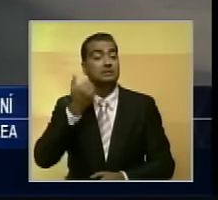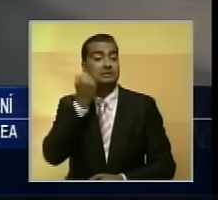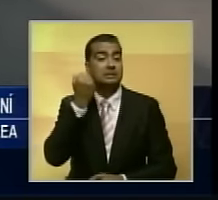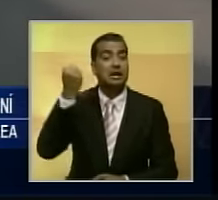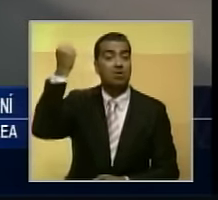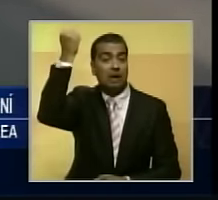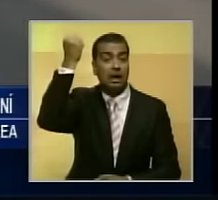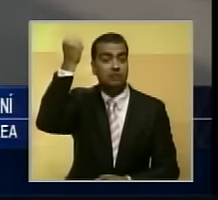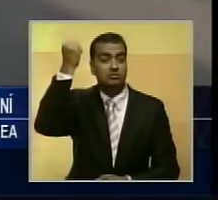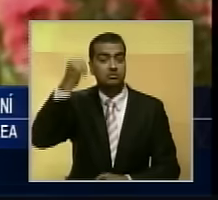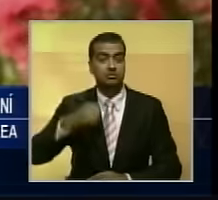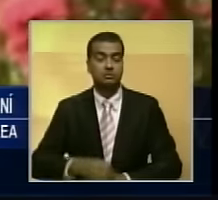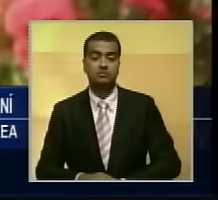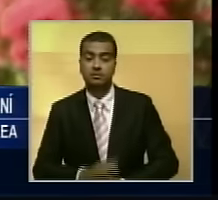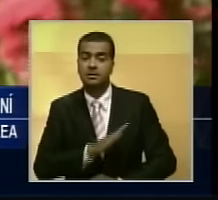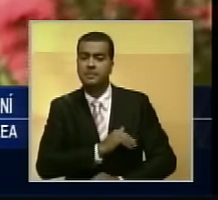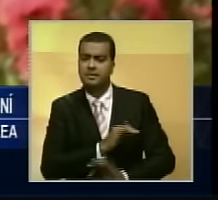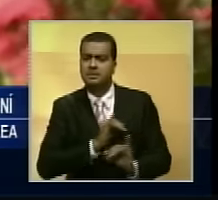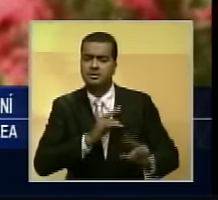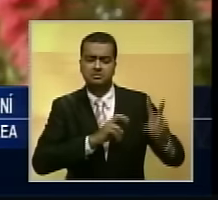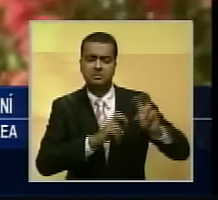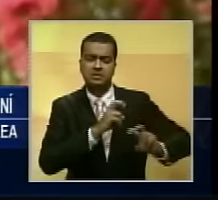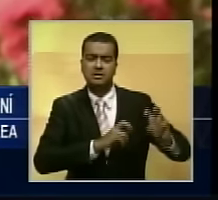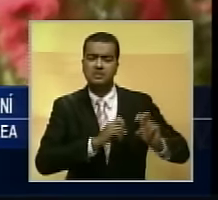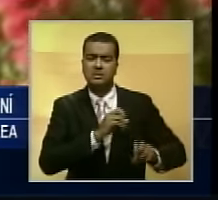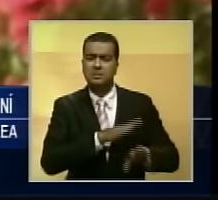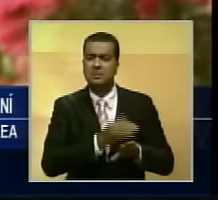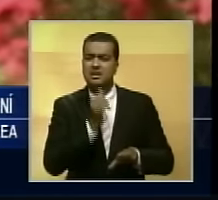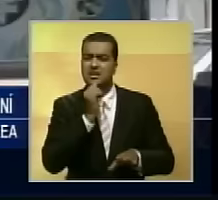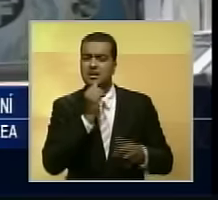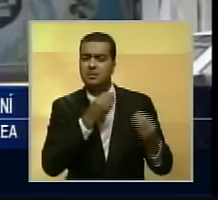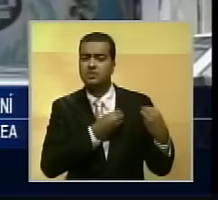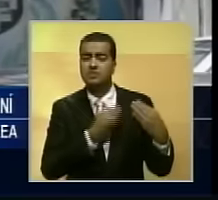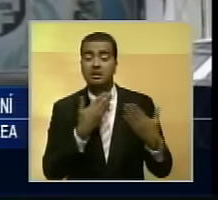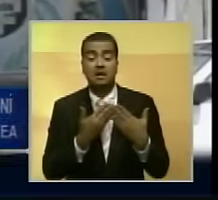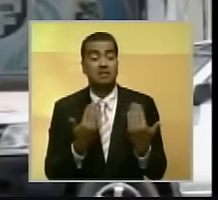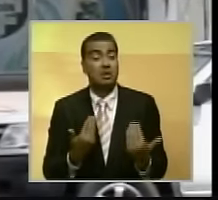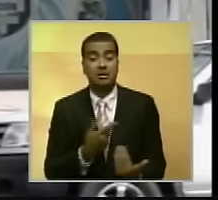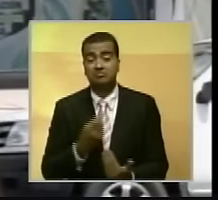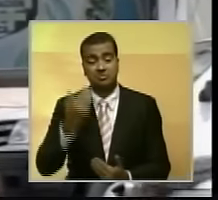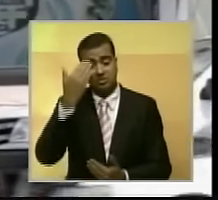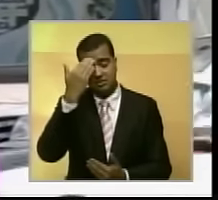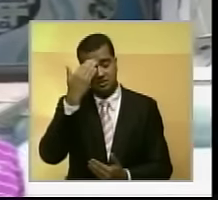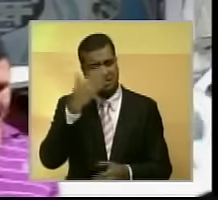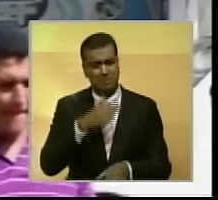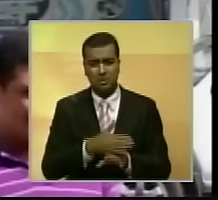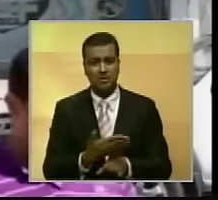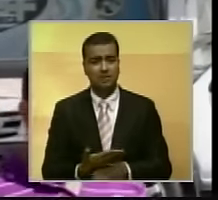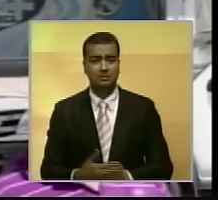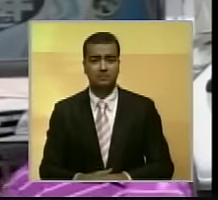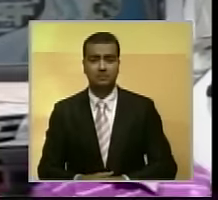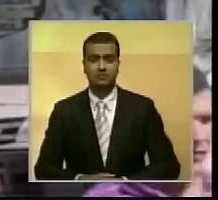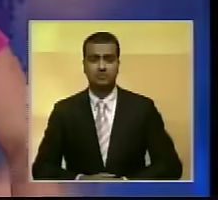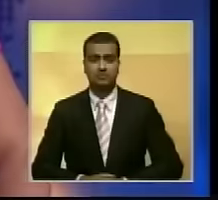correa. Funcionarios del CICPC ya iniciaron las averiguaciones. Hasta el momento se desconoce el móvil del